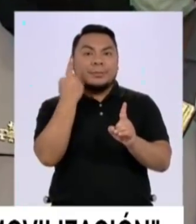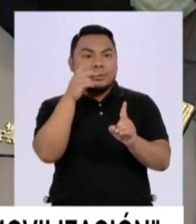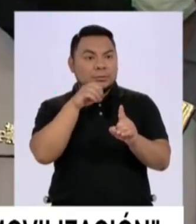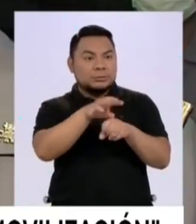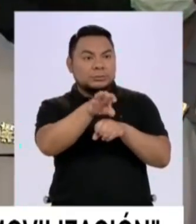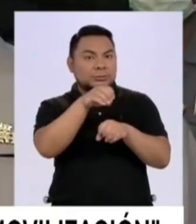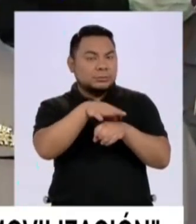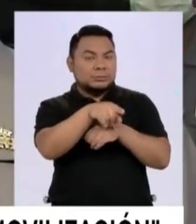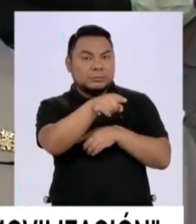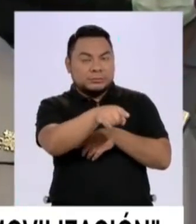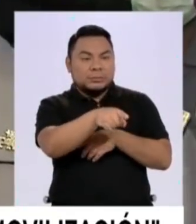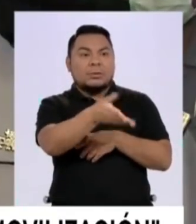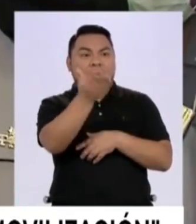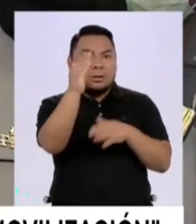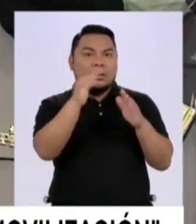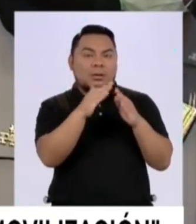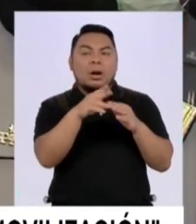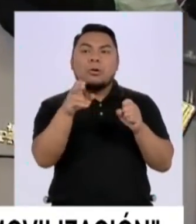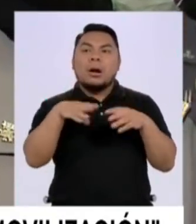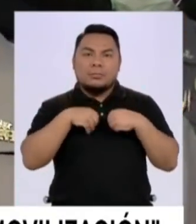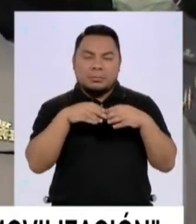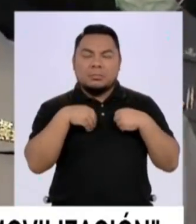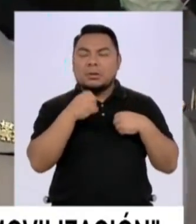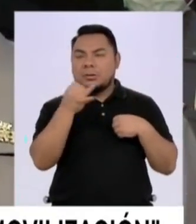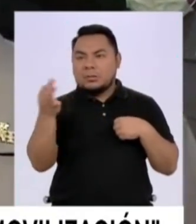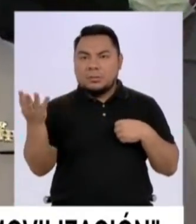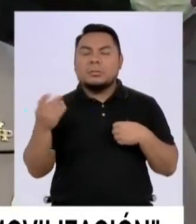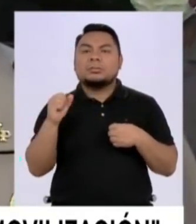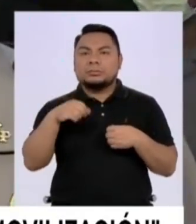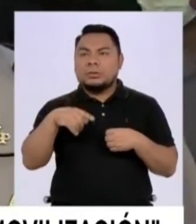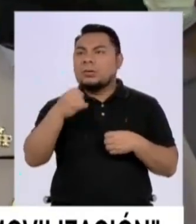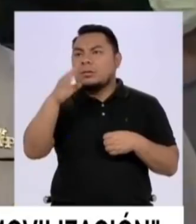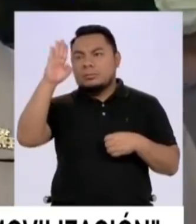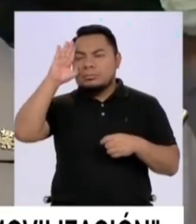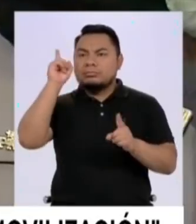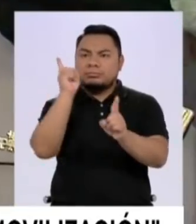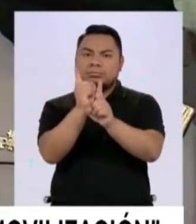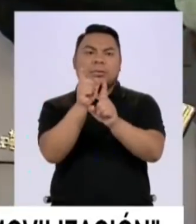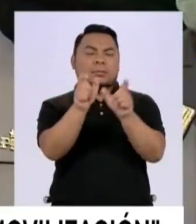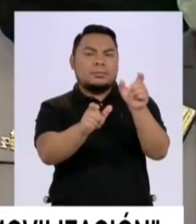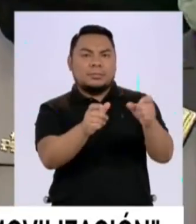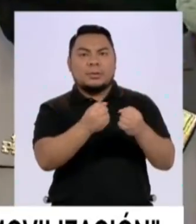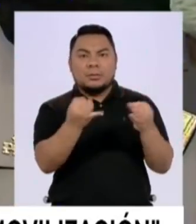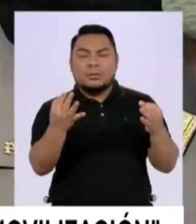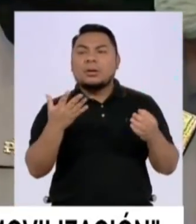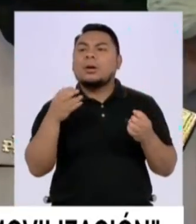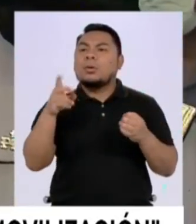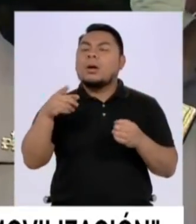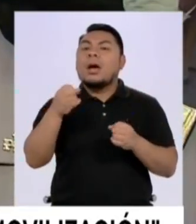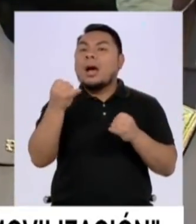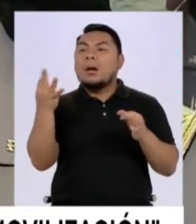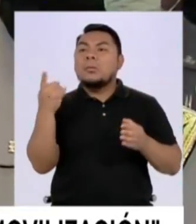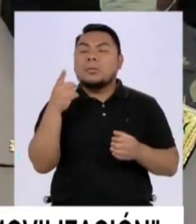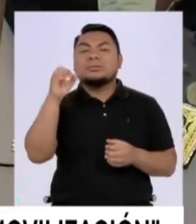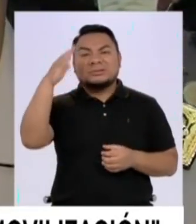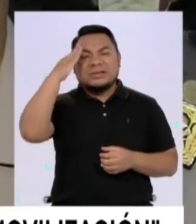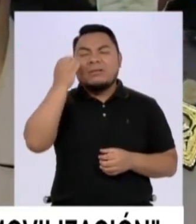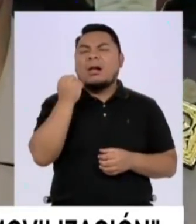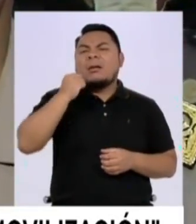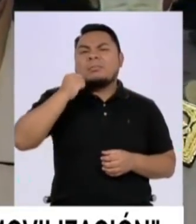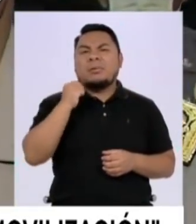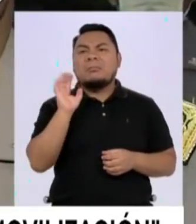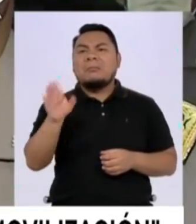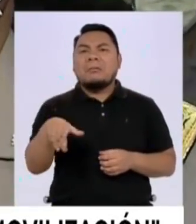nuestra función y utilizando progresivamente las fuerzas, se han intervenido a estas personas, se han sido conducidas a las comisarías y han quedado en